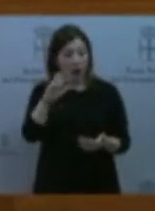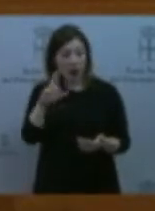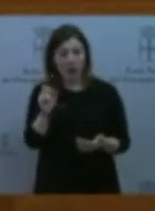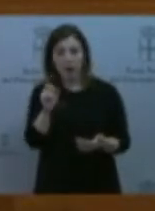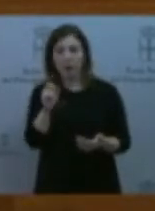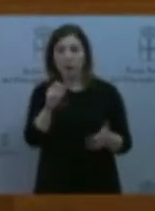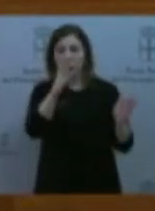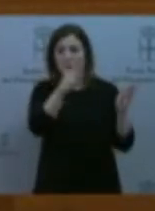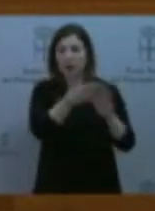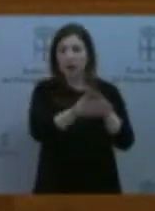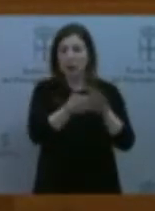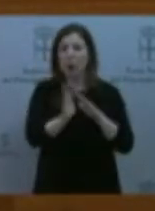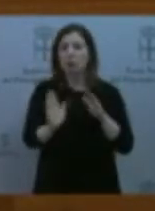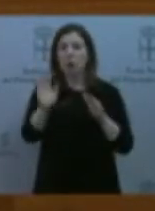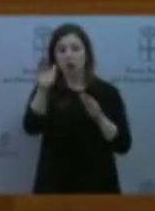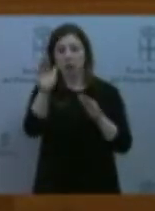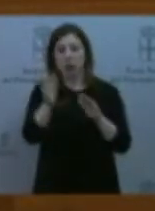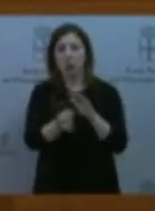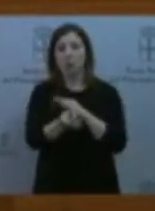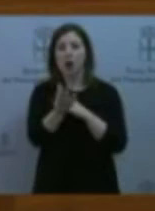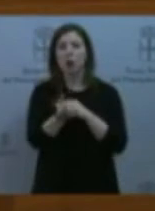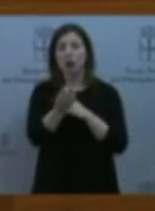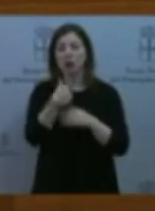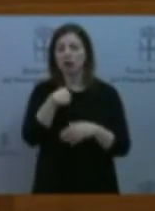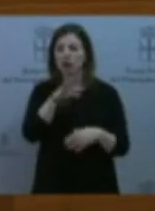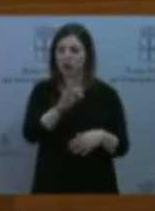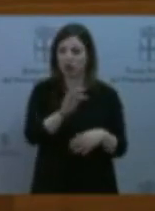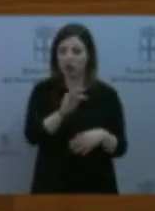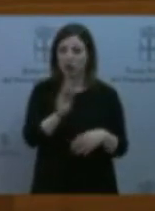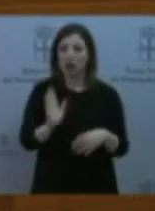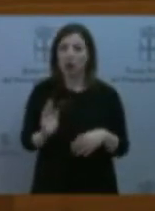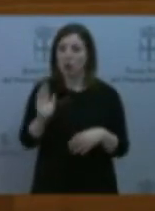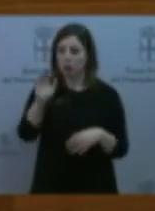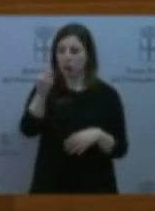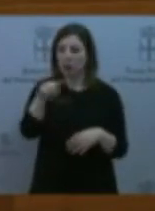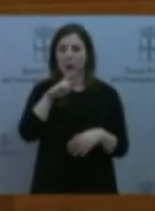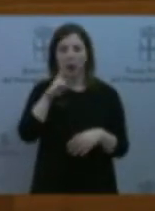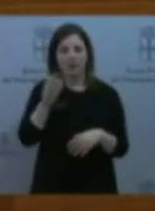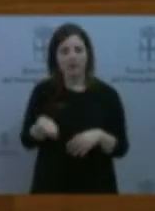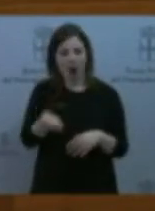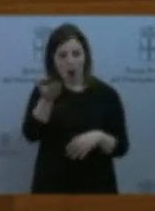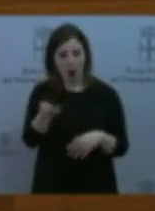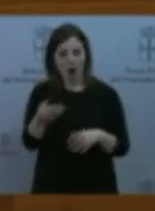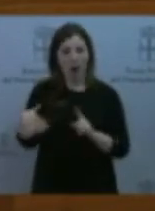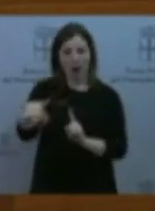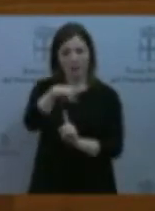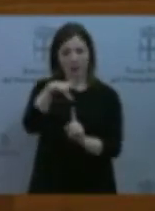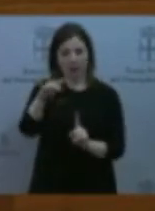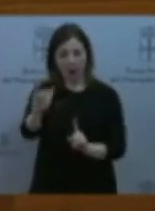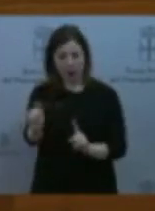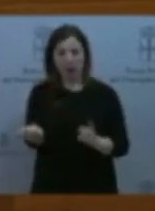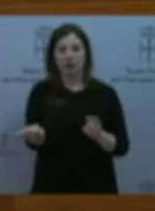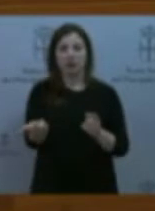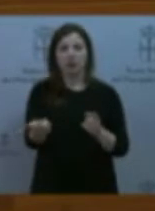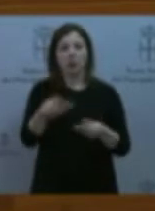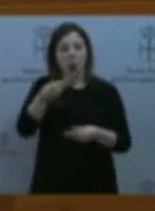la clave. El monte tiene también un valor ambiental, tiene un valor, su uso social, pero la clave es que el